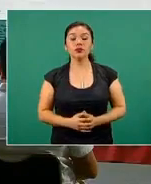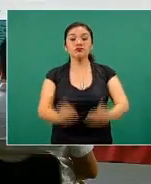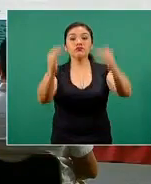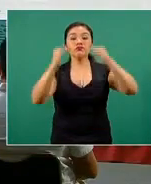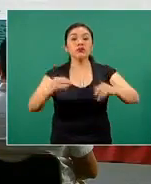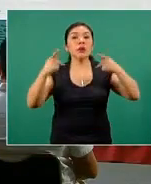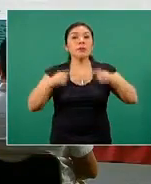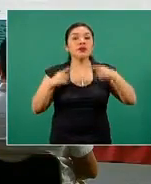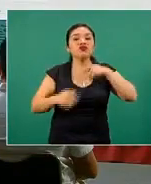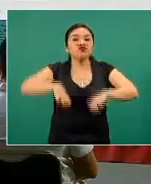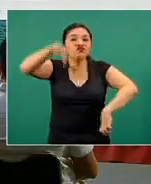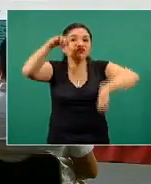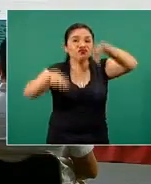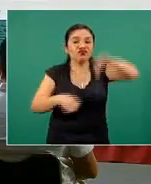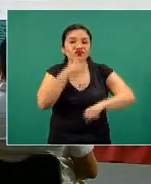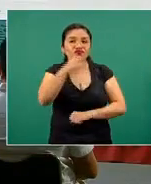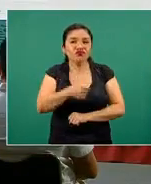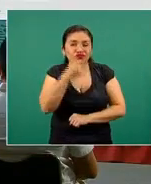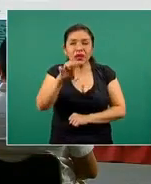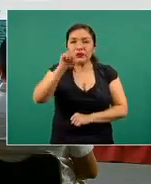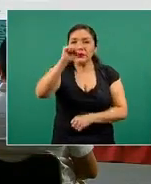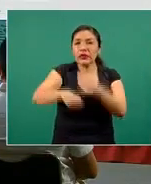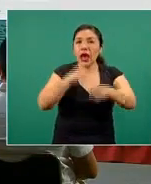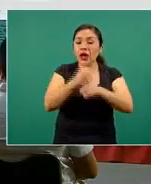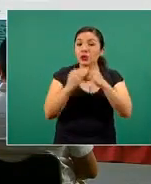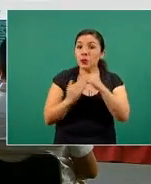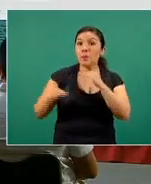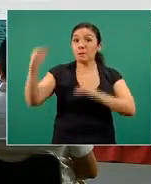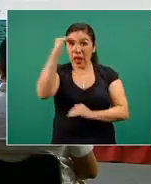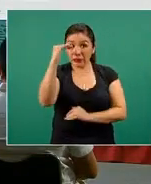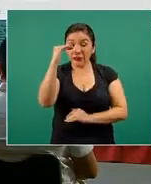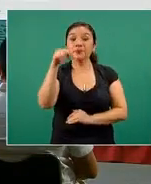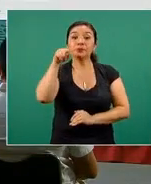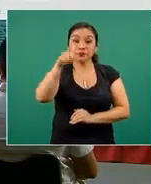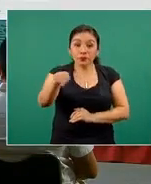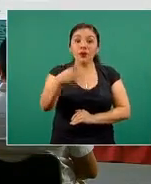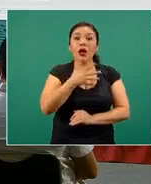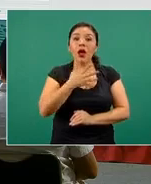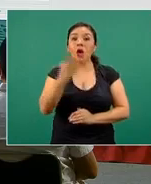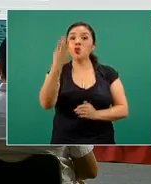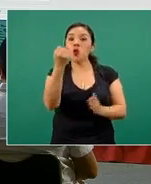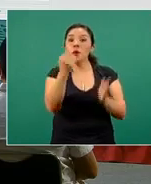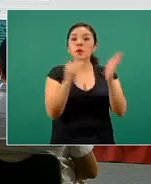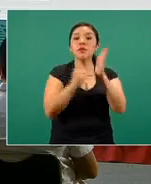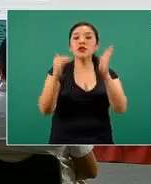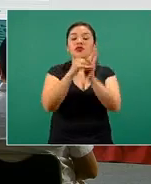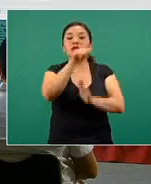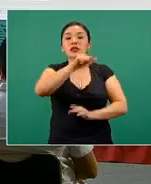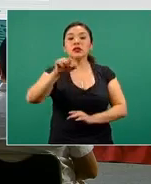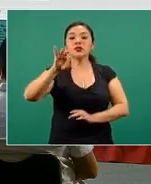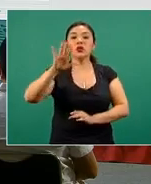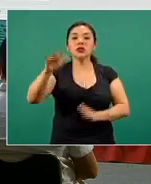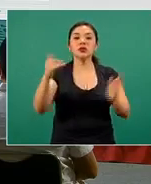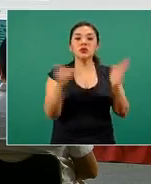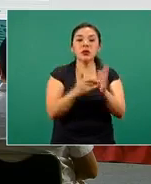las personas adultas mayores de 60 años de edad y más, tenemos